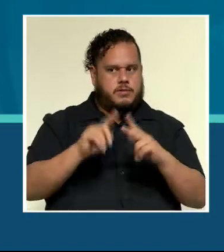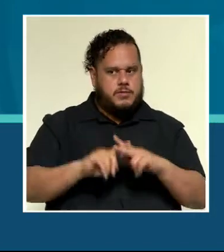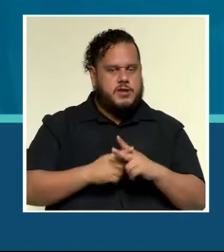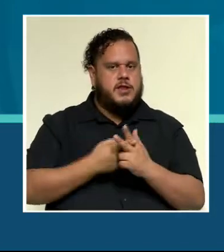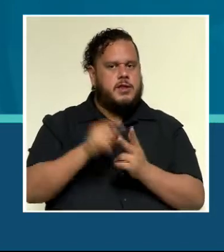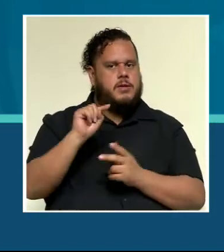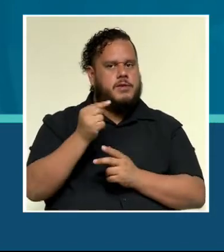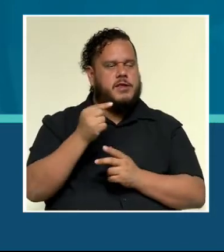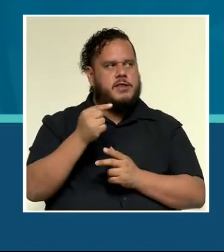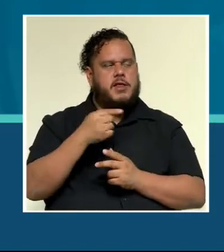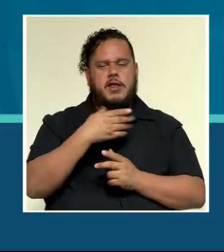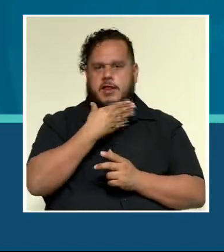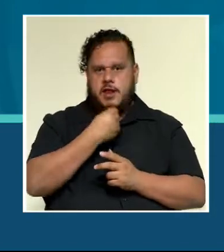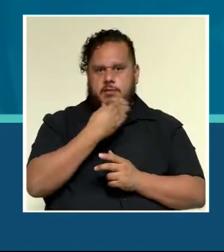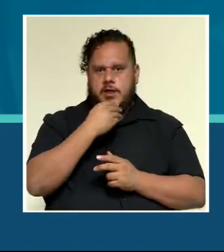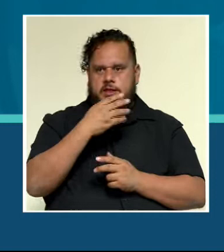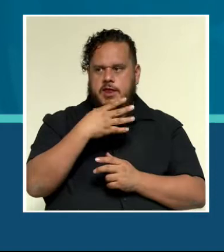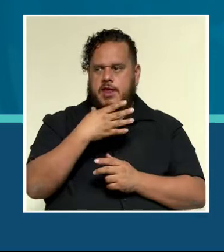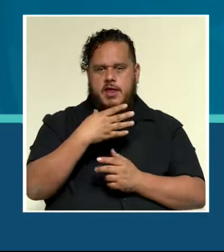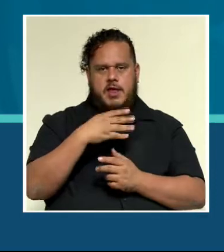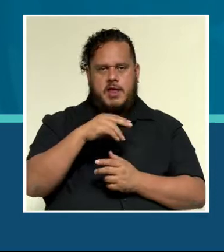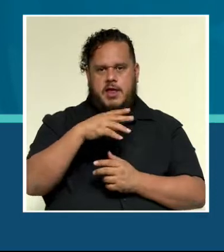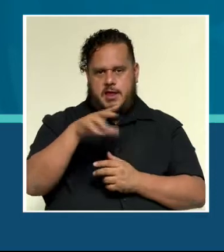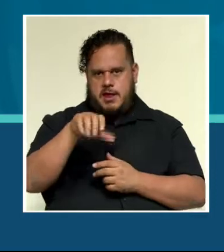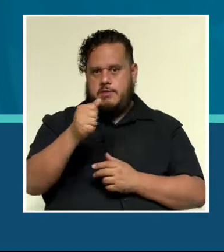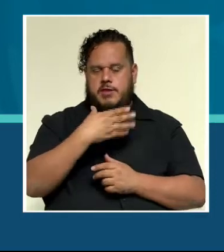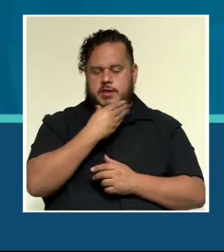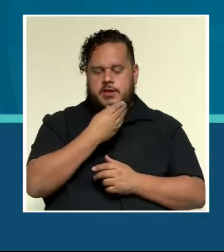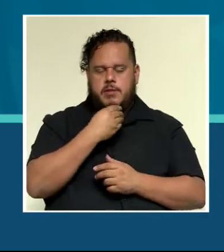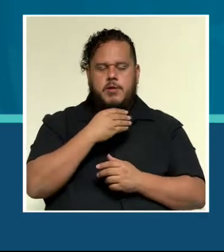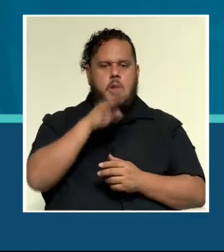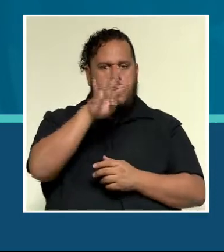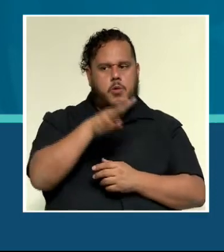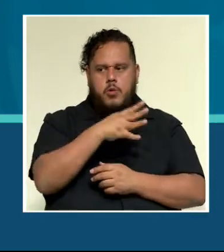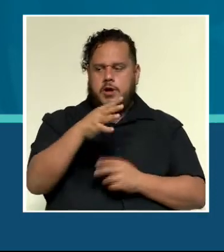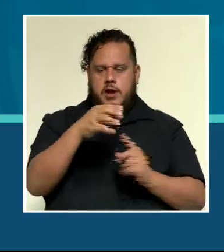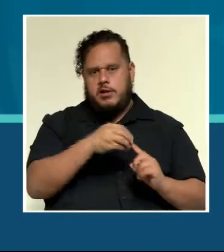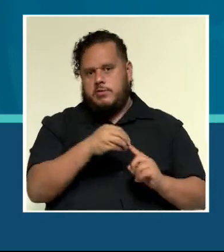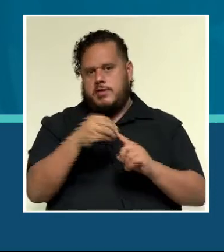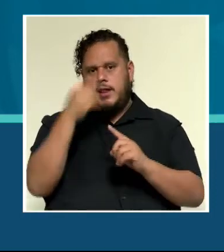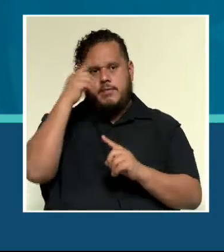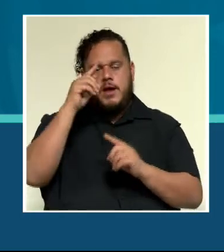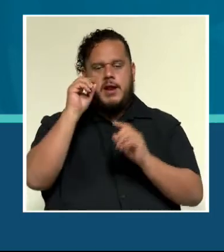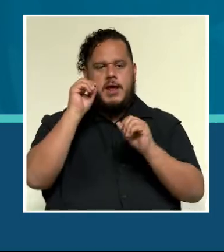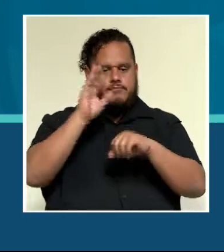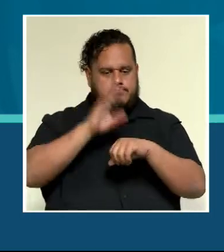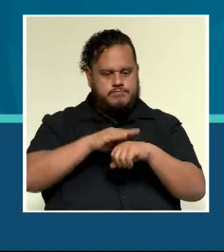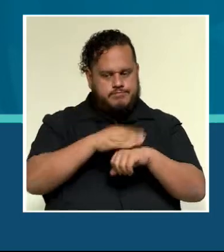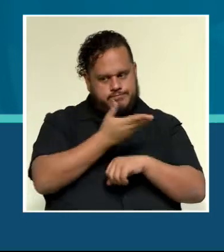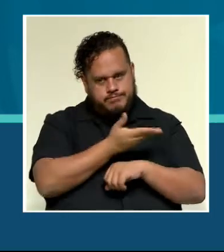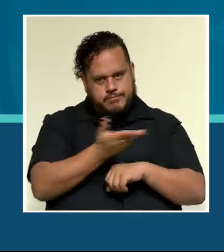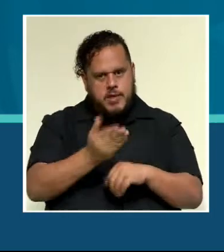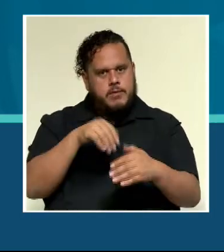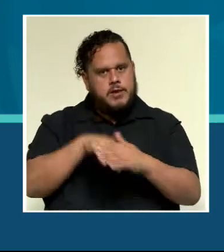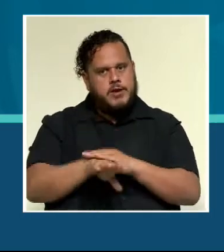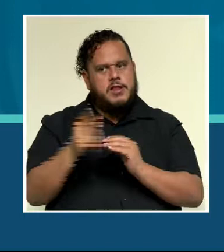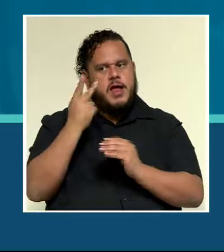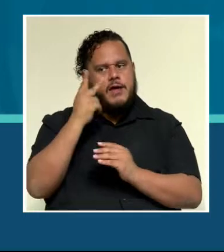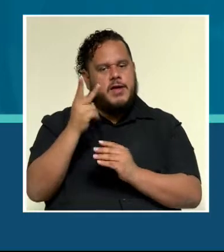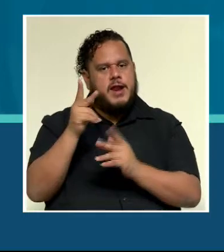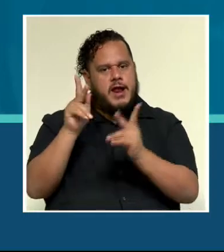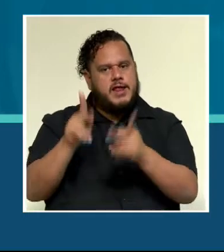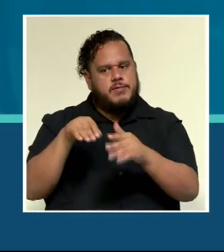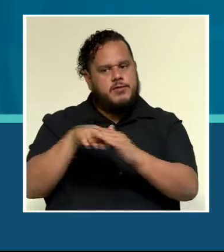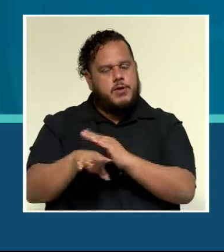de diciembre con un horario especial para poder dar autorización para que ingresen a ver a los pacientes.